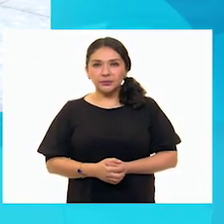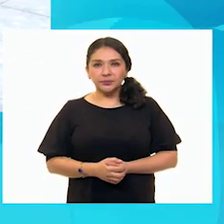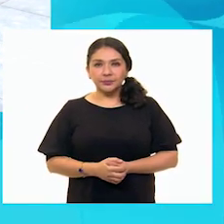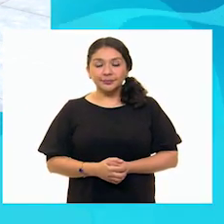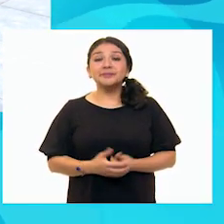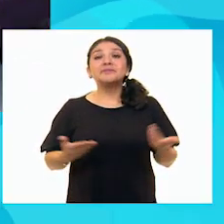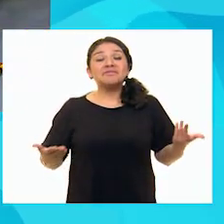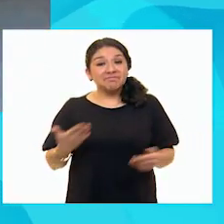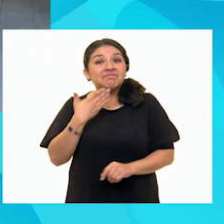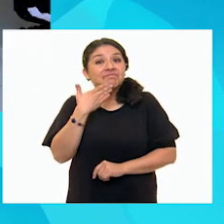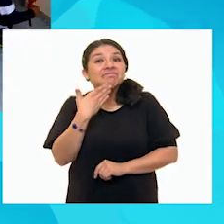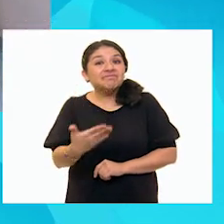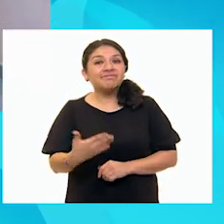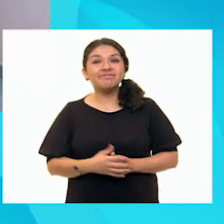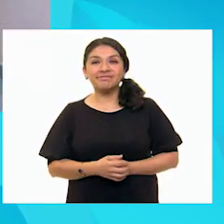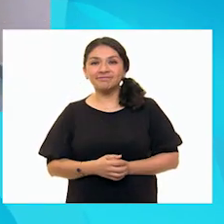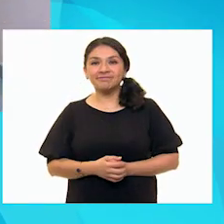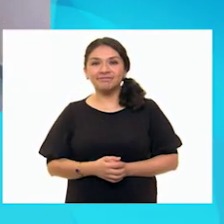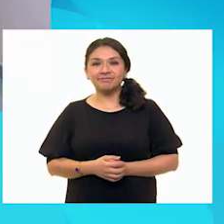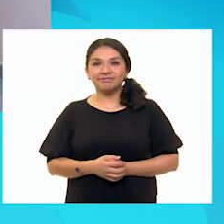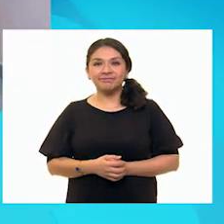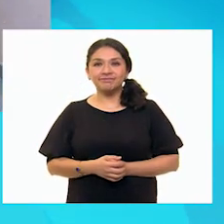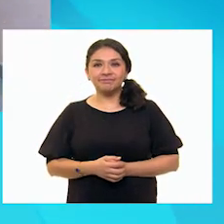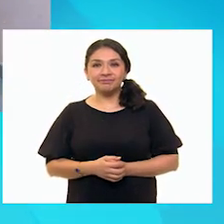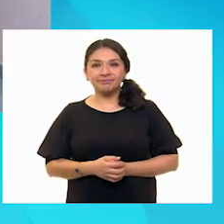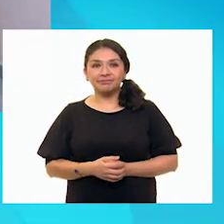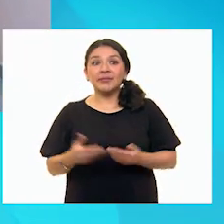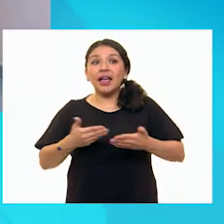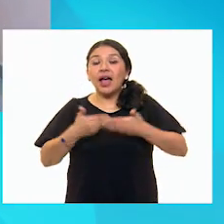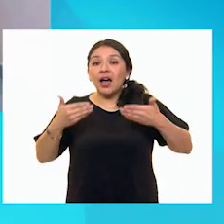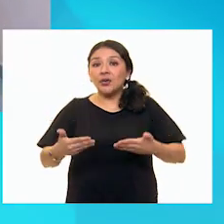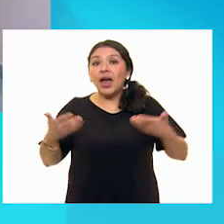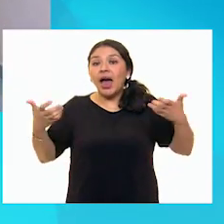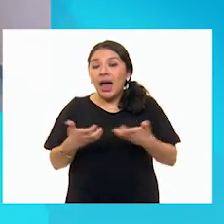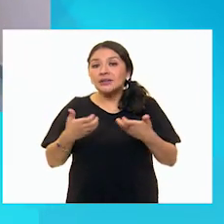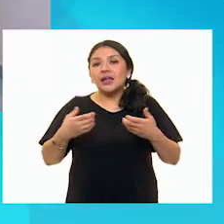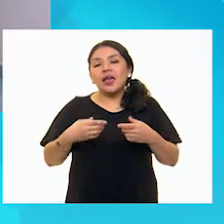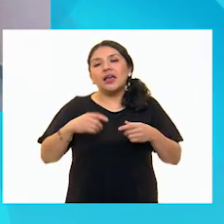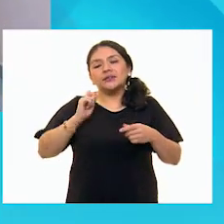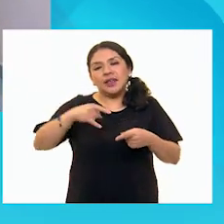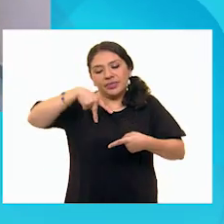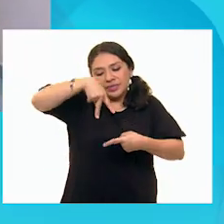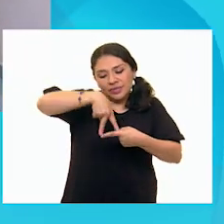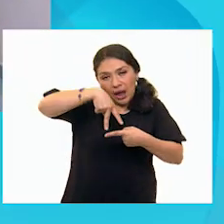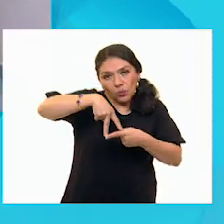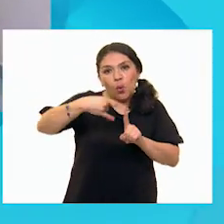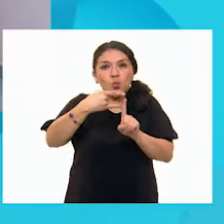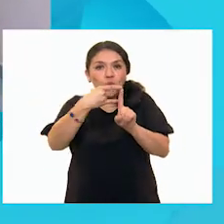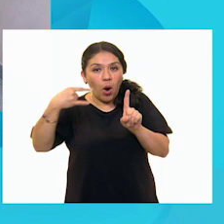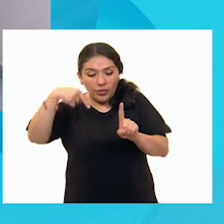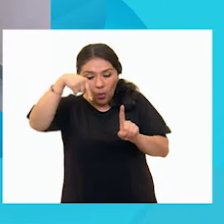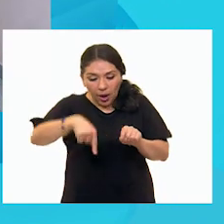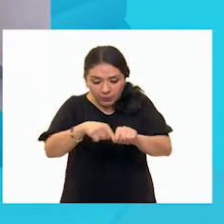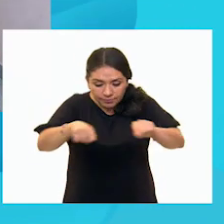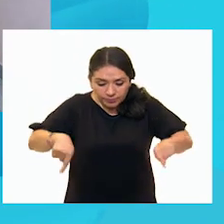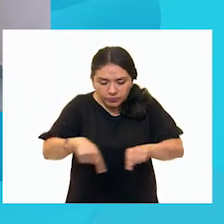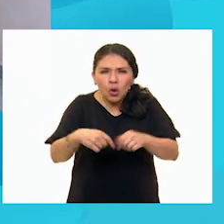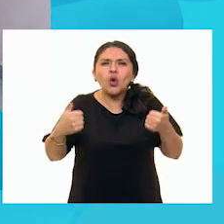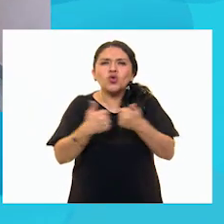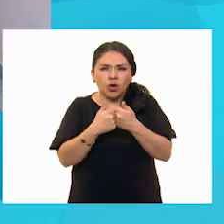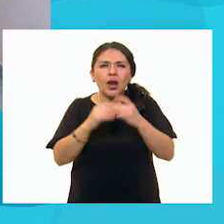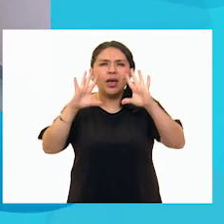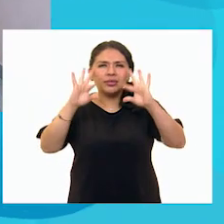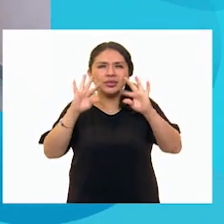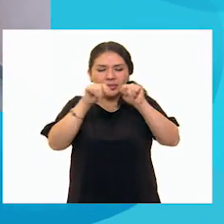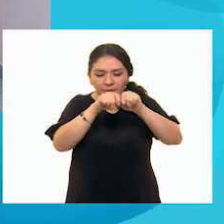Muy bien, es hora de trazar un triángulo, y un cuadrado en el suelo, con ayuda de nuestra cinta adhesiva, de